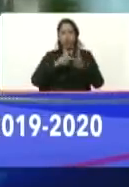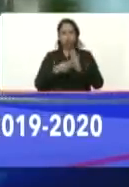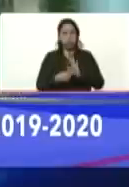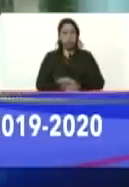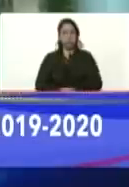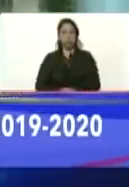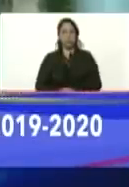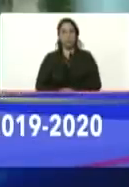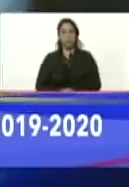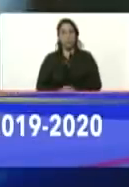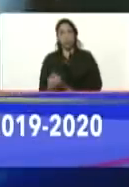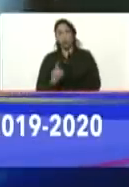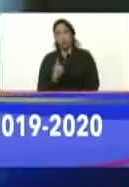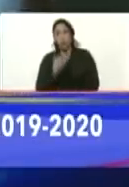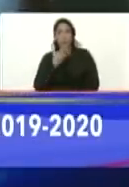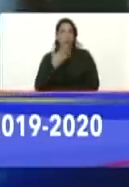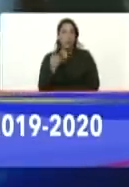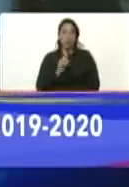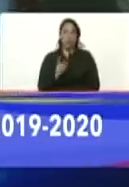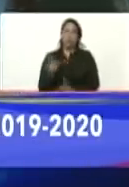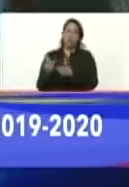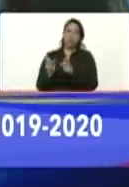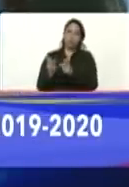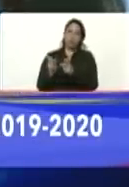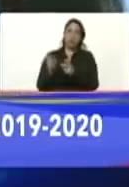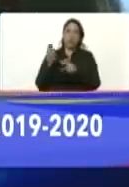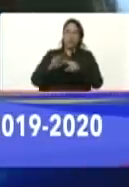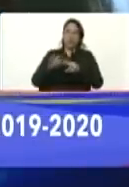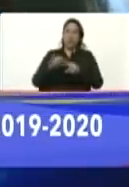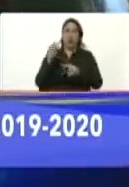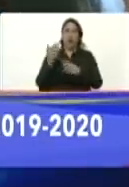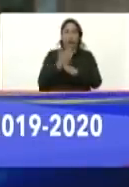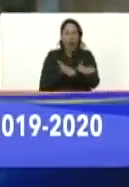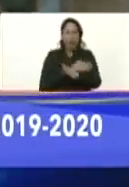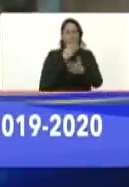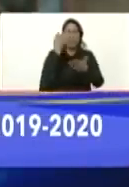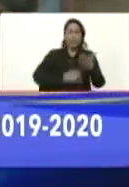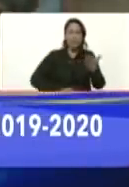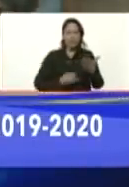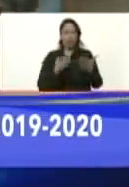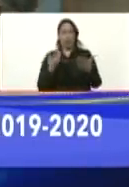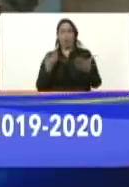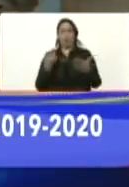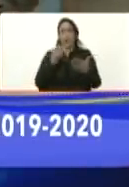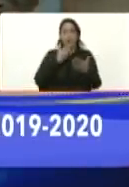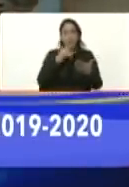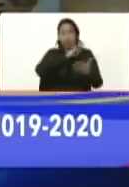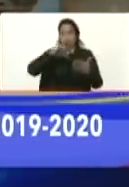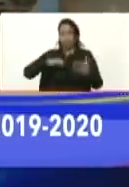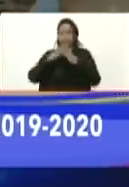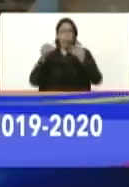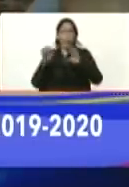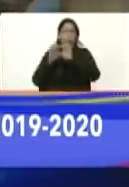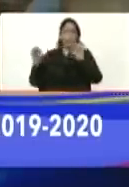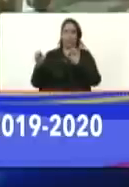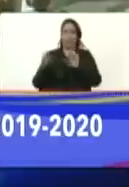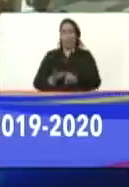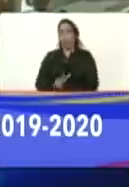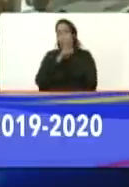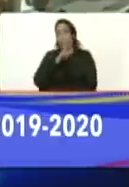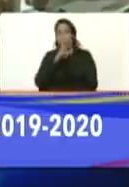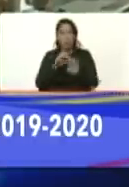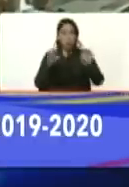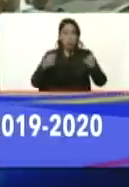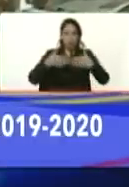no sólo que no se cobra matrícula como era el desastre de la cuarta república que privatizaron toda la educación y en la educación